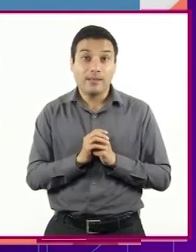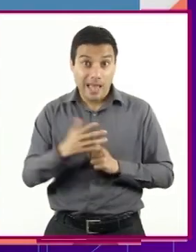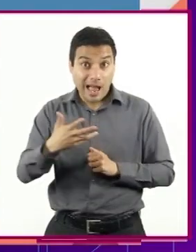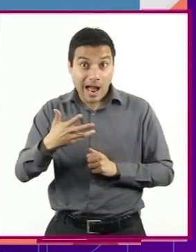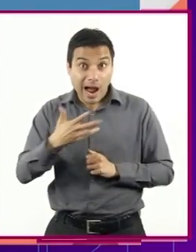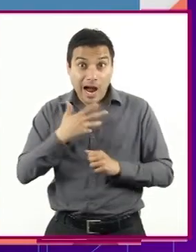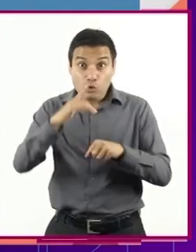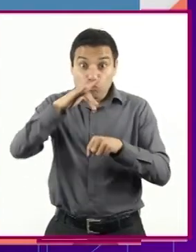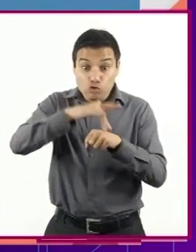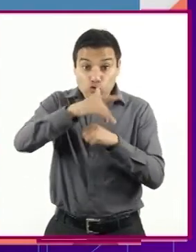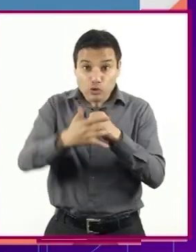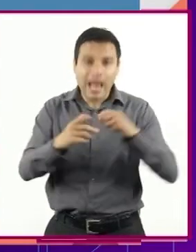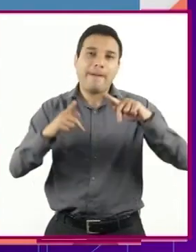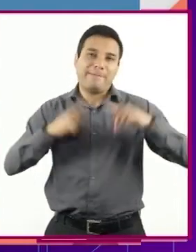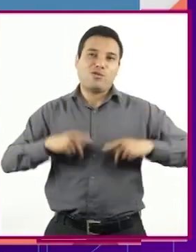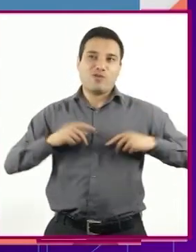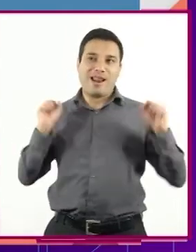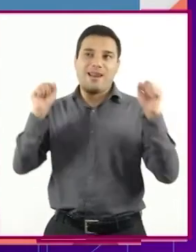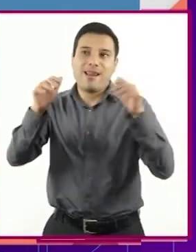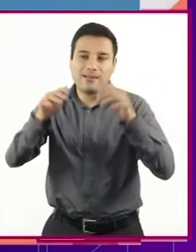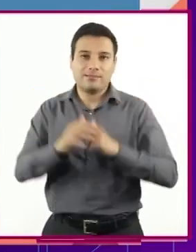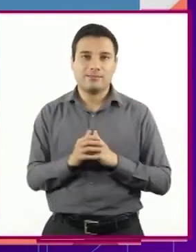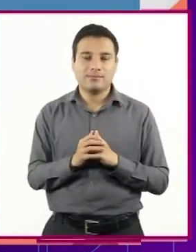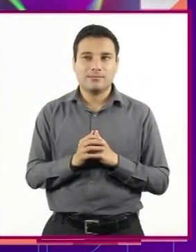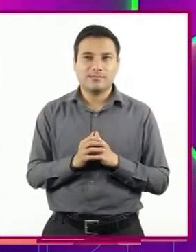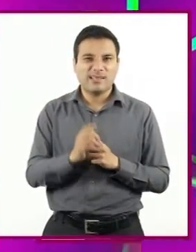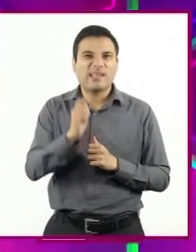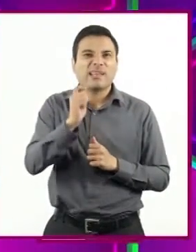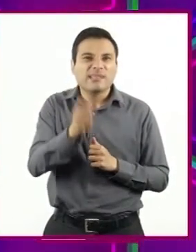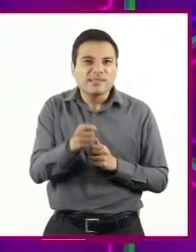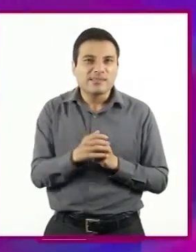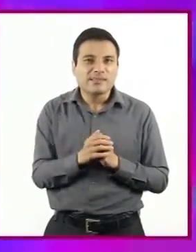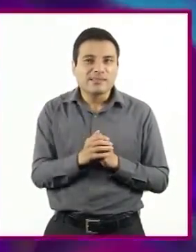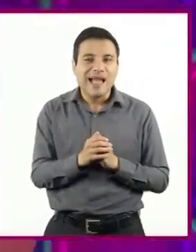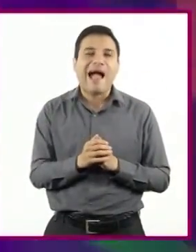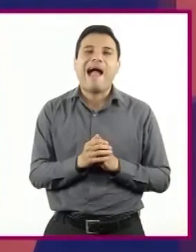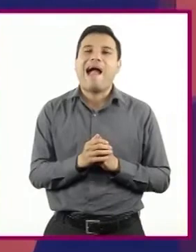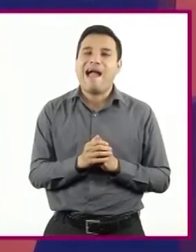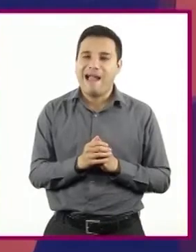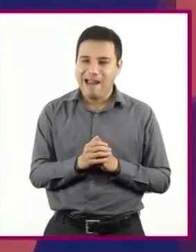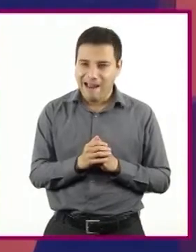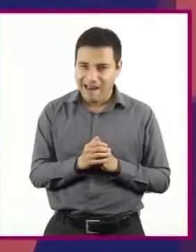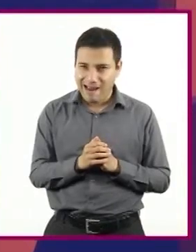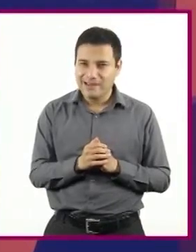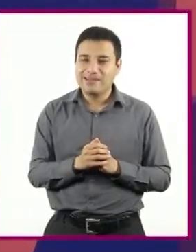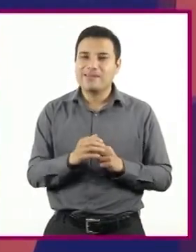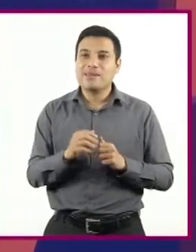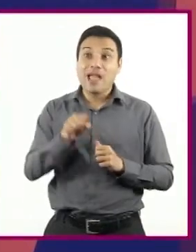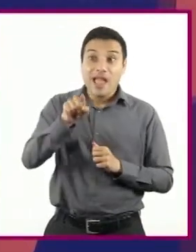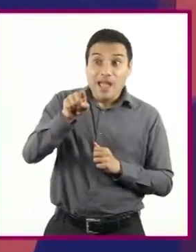tunas. Yo creo que ese se refiere a que hay personas que solo